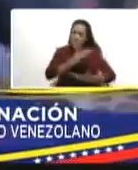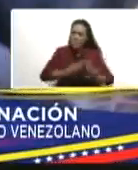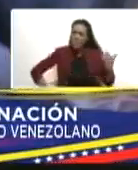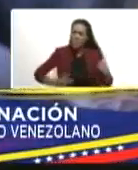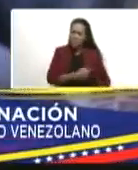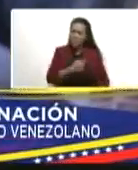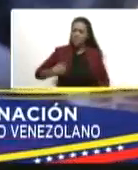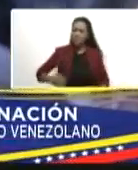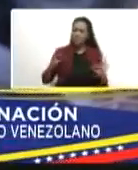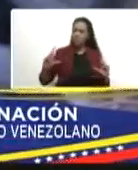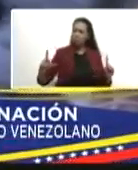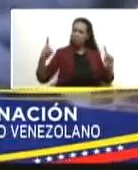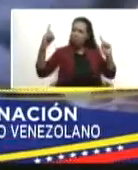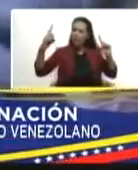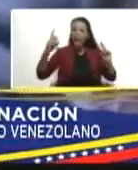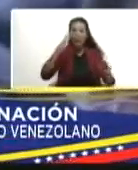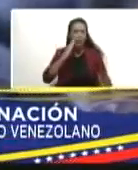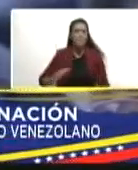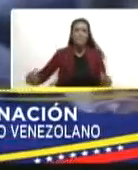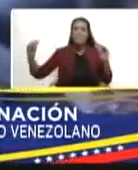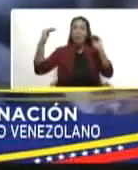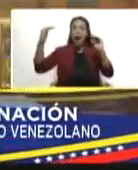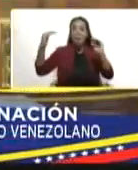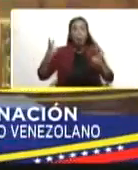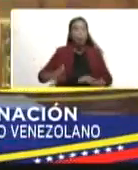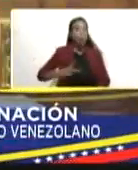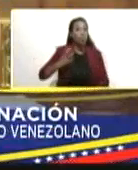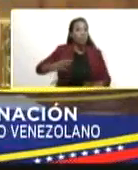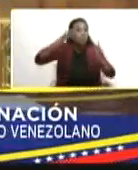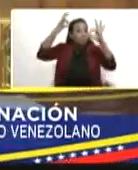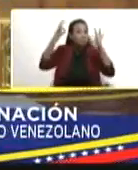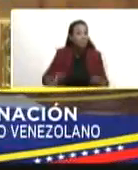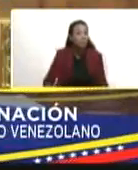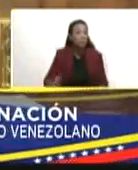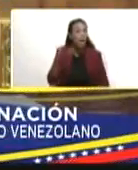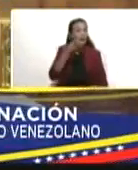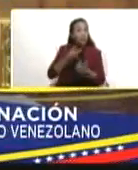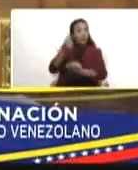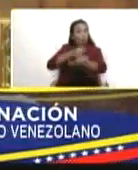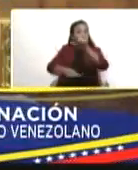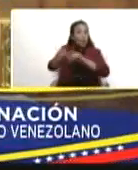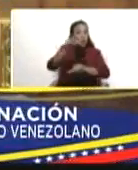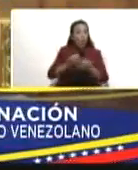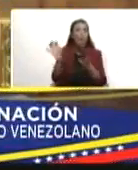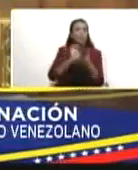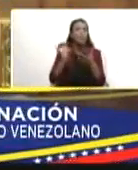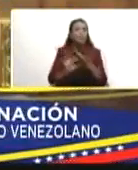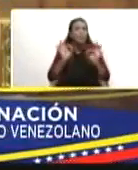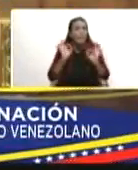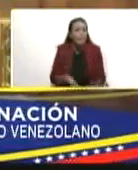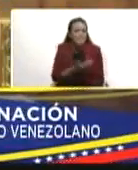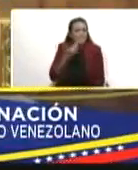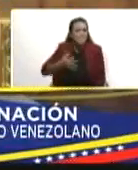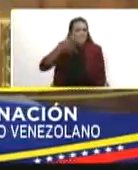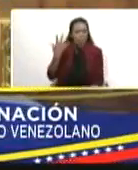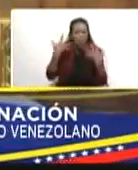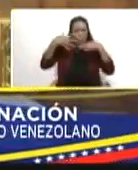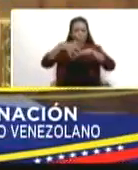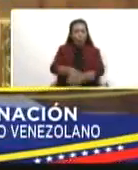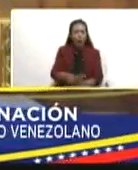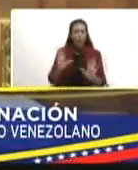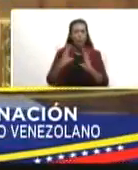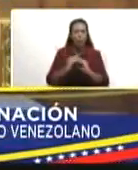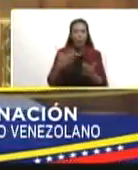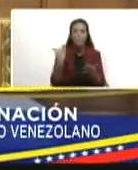de China elevamos las relaciones a una asociación estratégica integral a